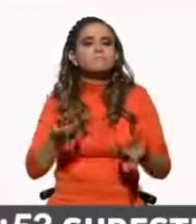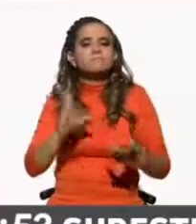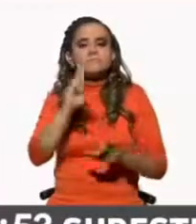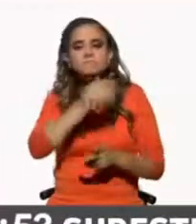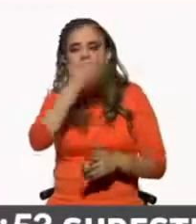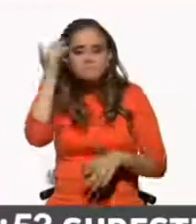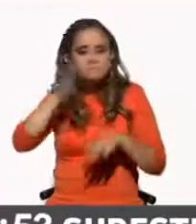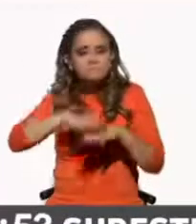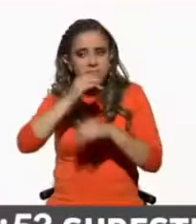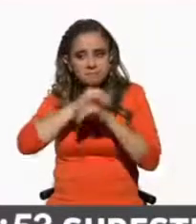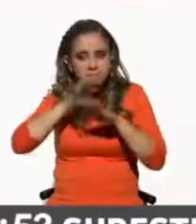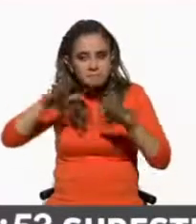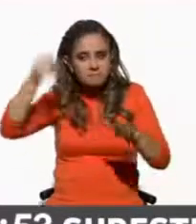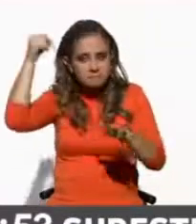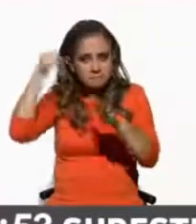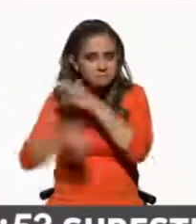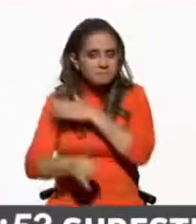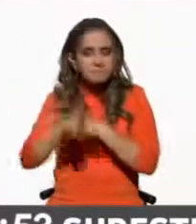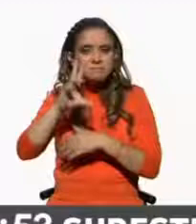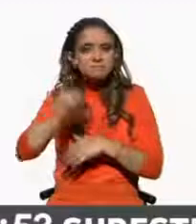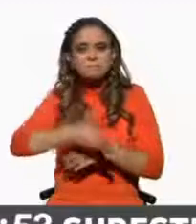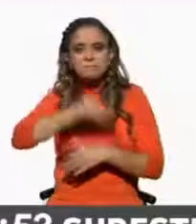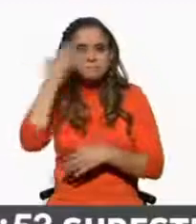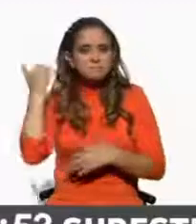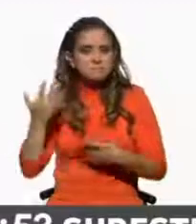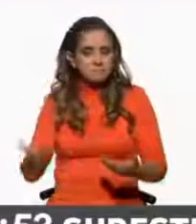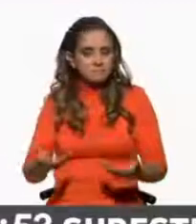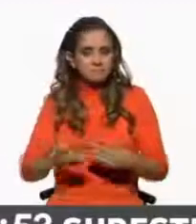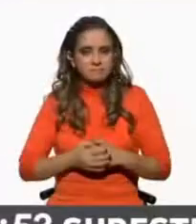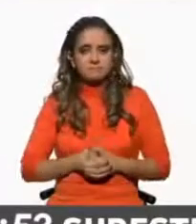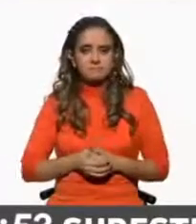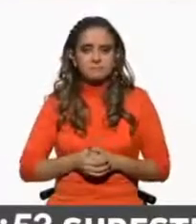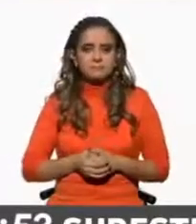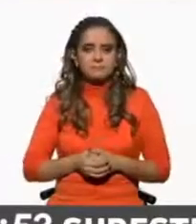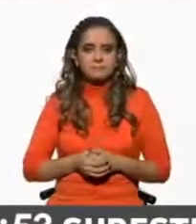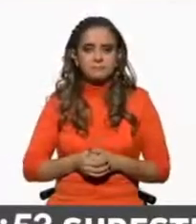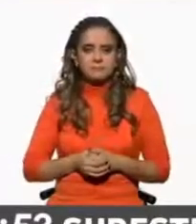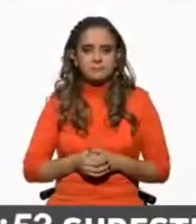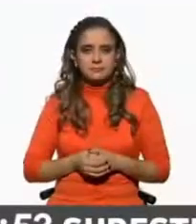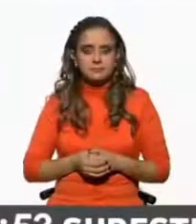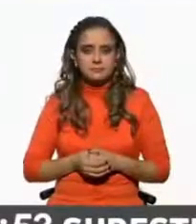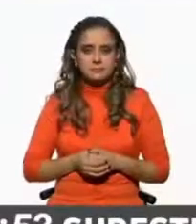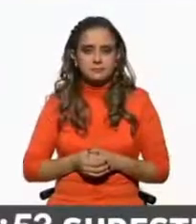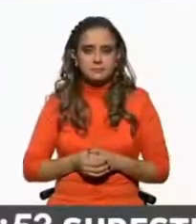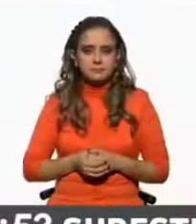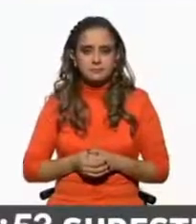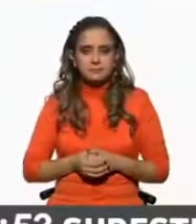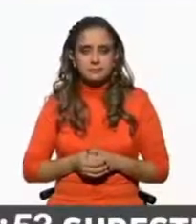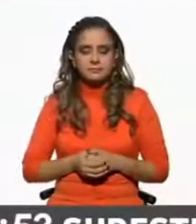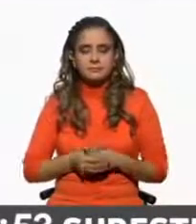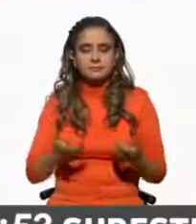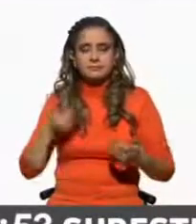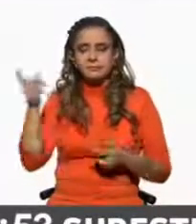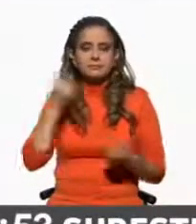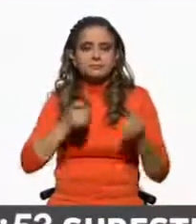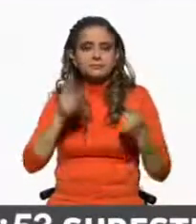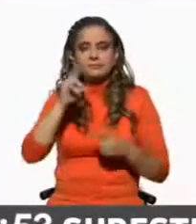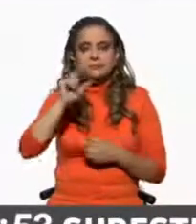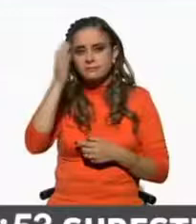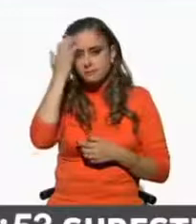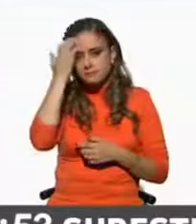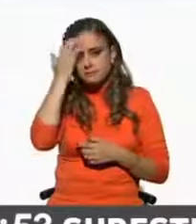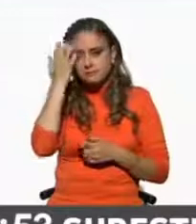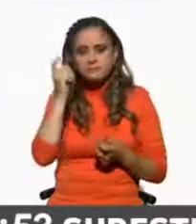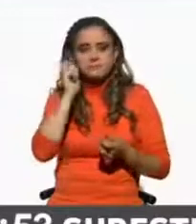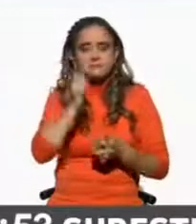que podrían incluso inclinar nuestra balanza política hacia uno u otro lado, pues no conocemos en realidad qué suelo